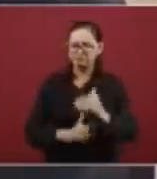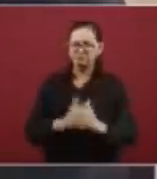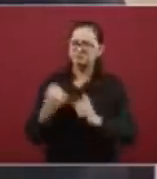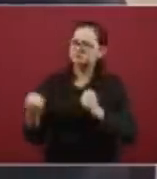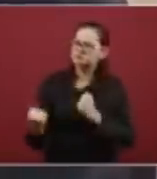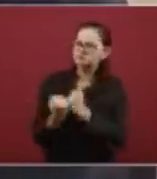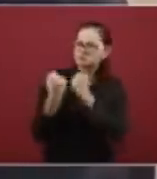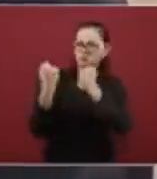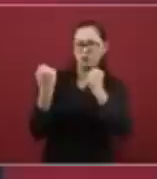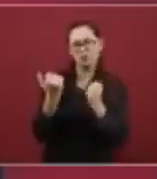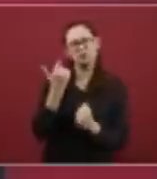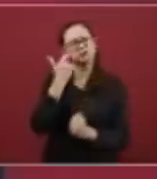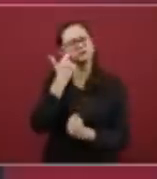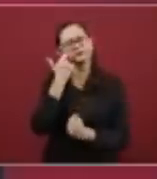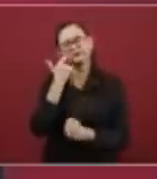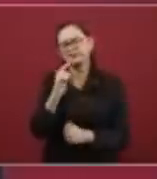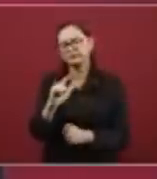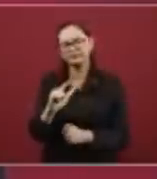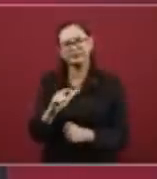confrontación y